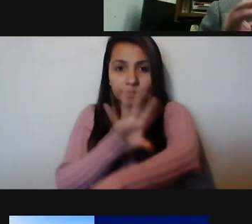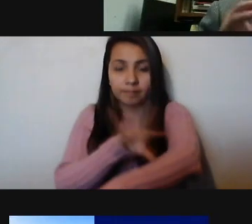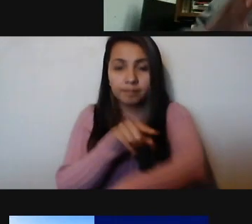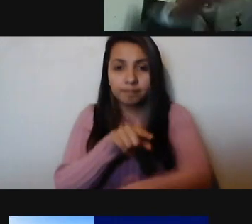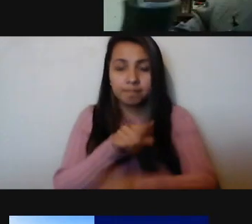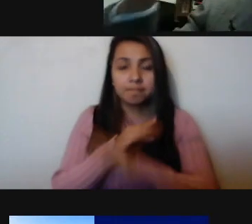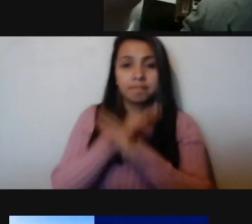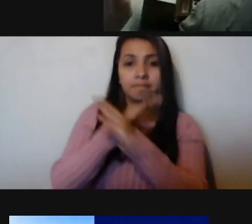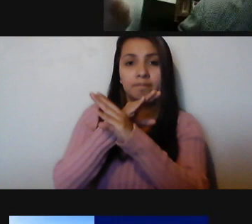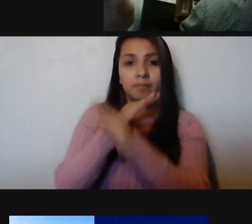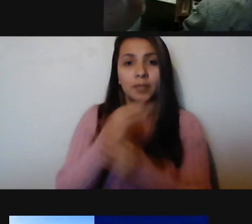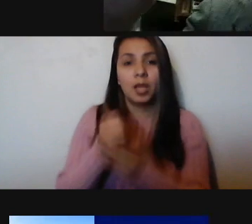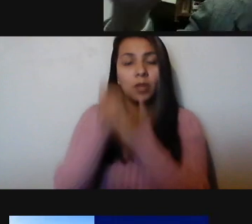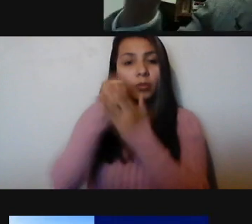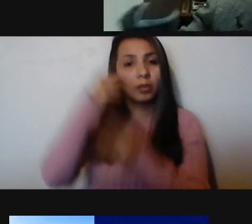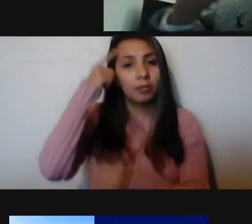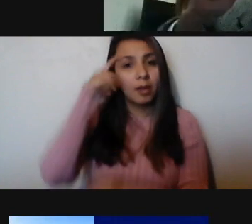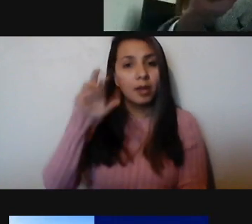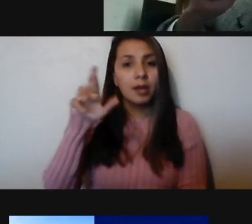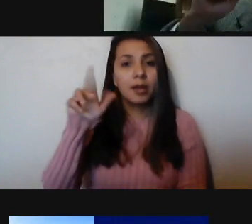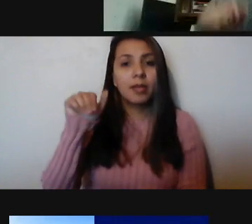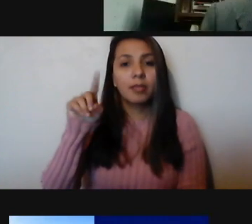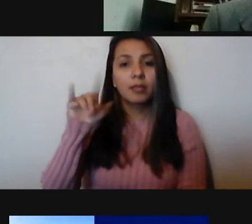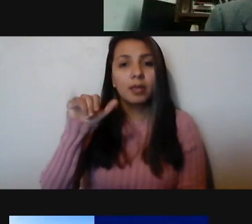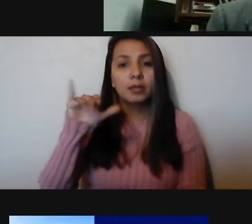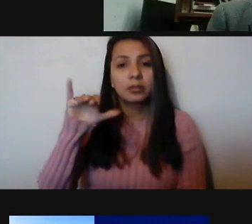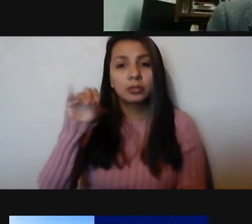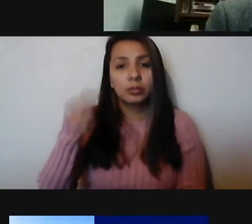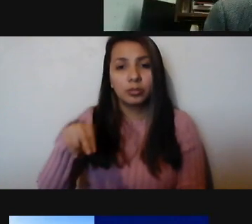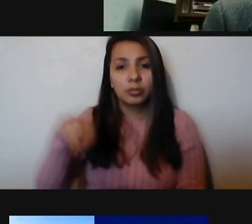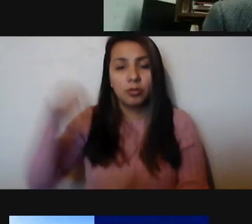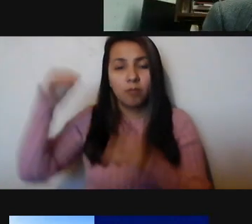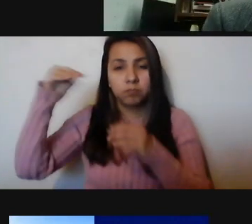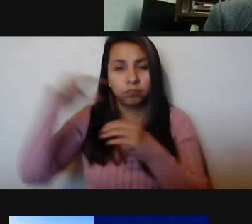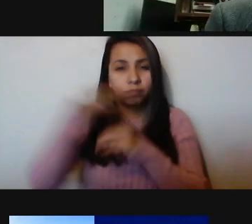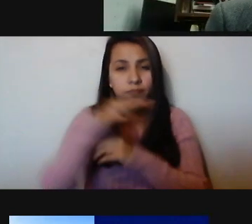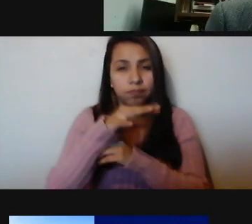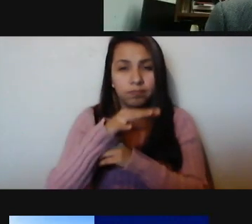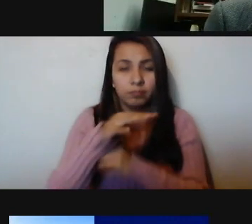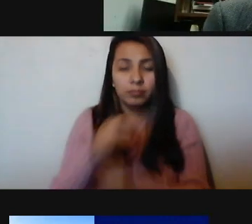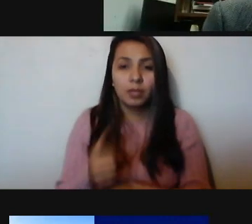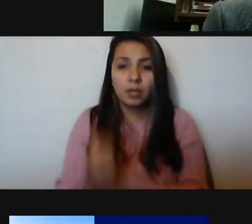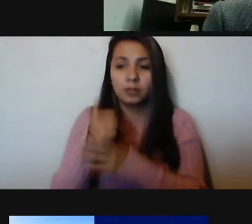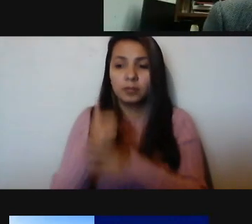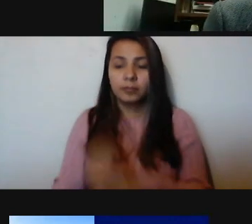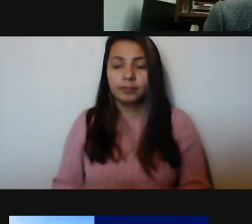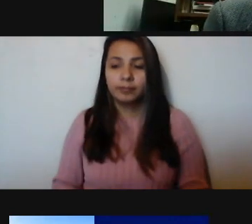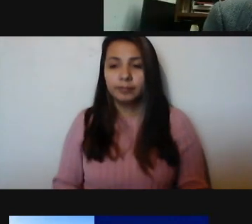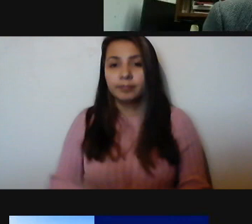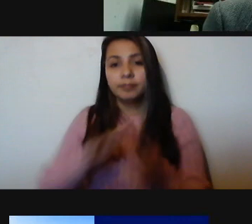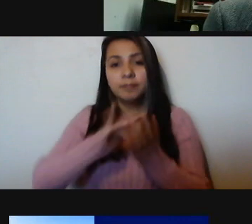caso de campos magnéticos, proteger, por ejemplo, contra la radiación ionizante.